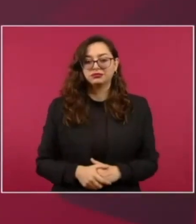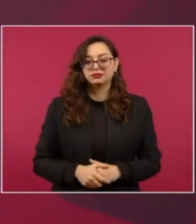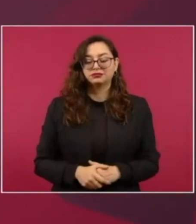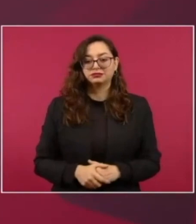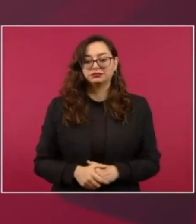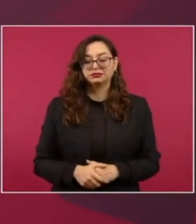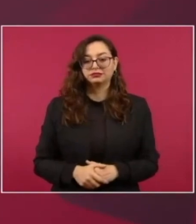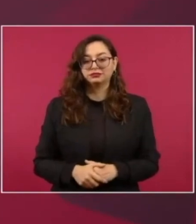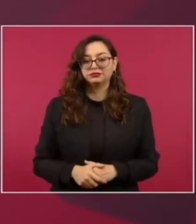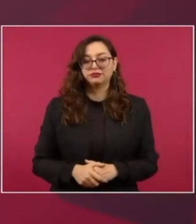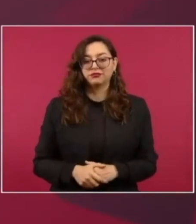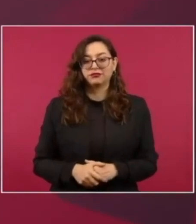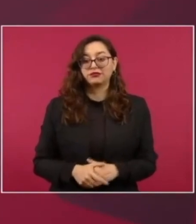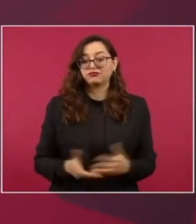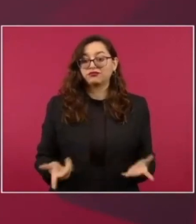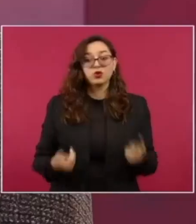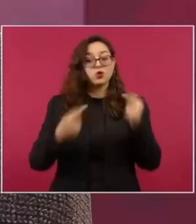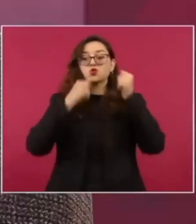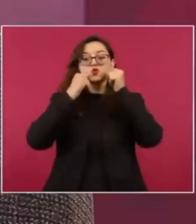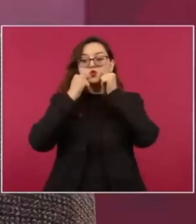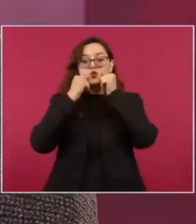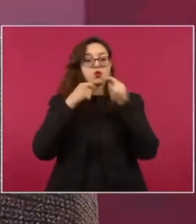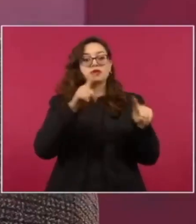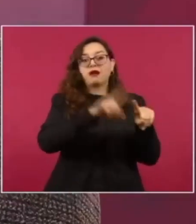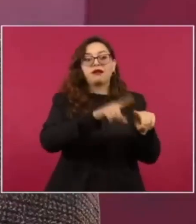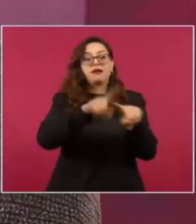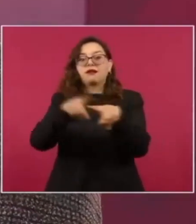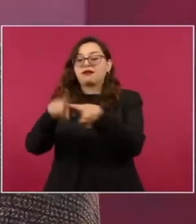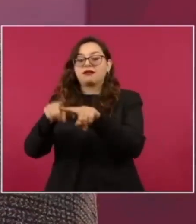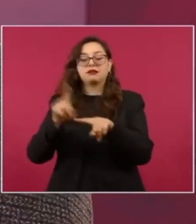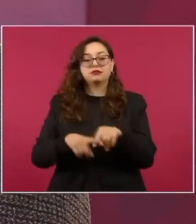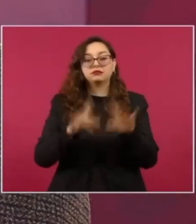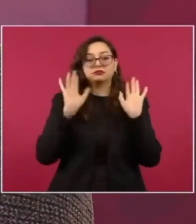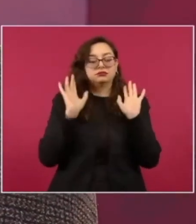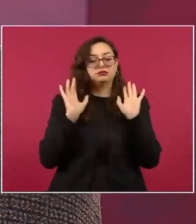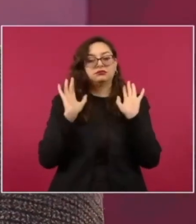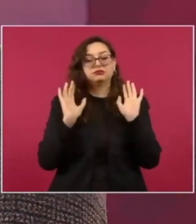y que quien triunfara